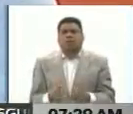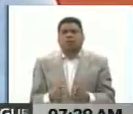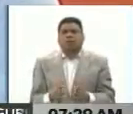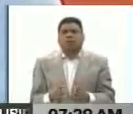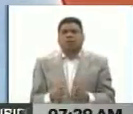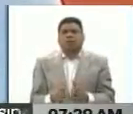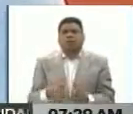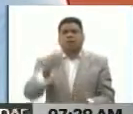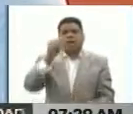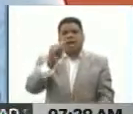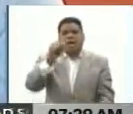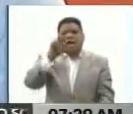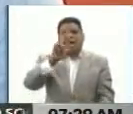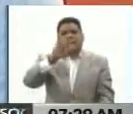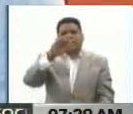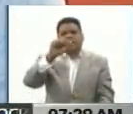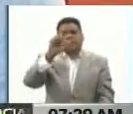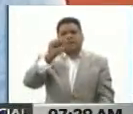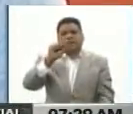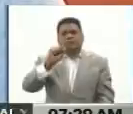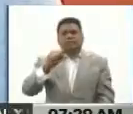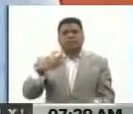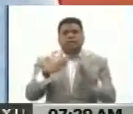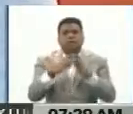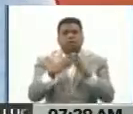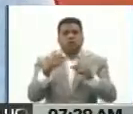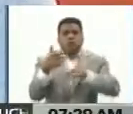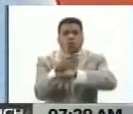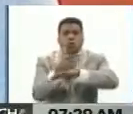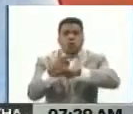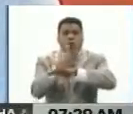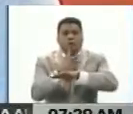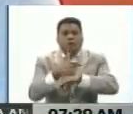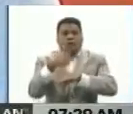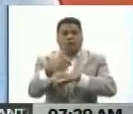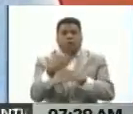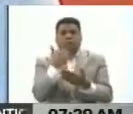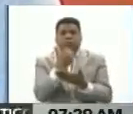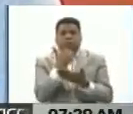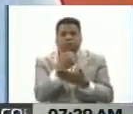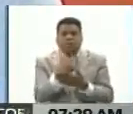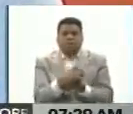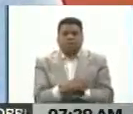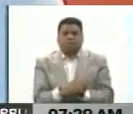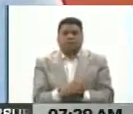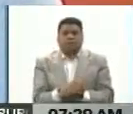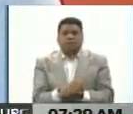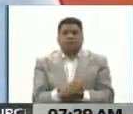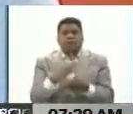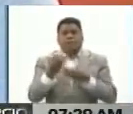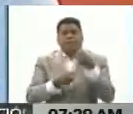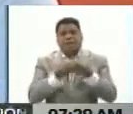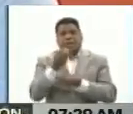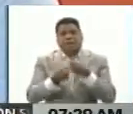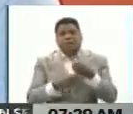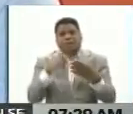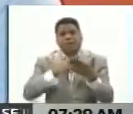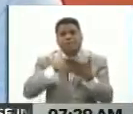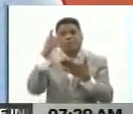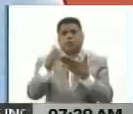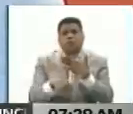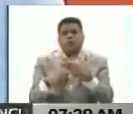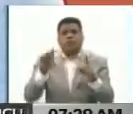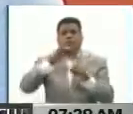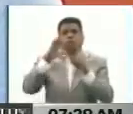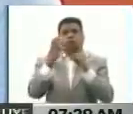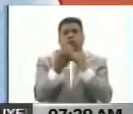Arias Cárdenas y de todos los gobernadores de la zona, que van a confluir en una reunión para diseñar un programa cultural